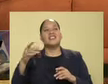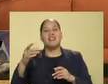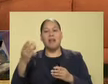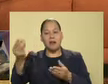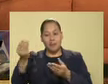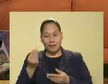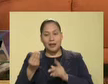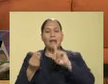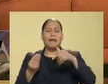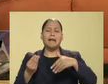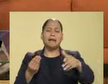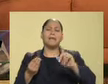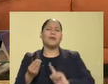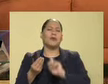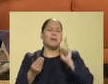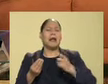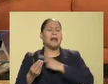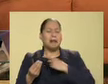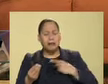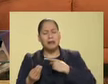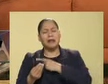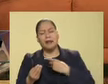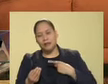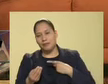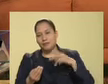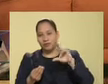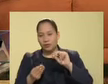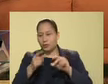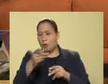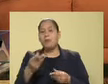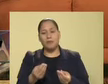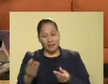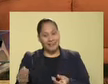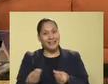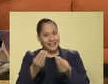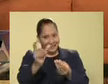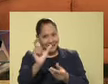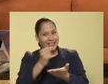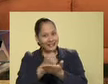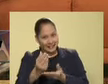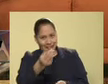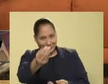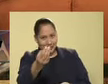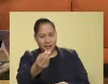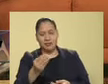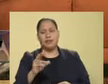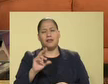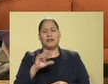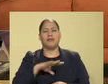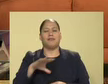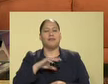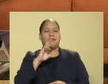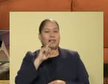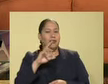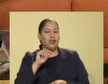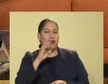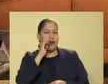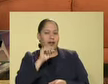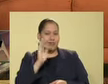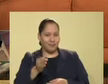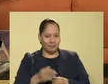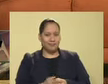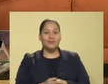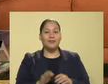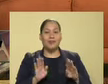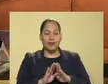después vienen los problemas. Entonces sí debemos de tener mucho cuidado en ese sentido, ¿no? ¿Cómo no? Claro. ¿Cómo no? Sí, ahí está el dulce